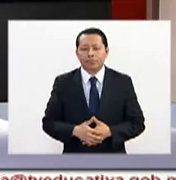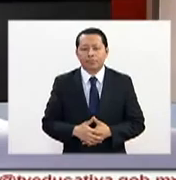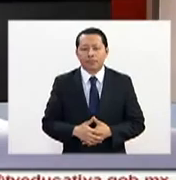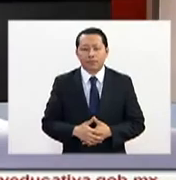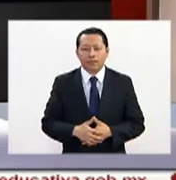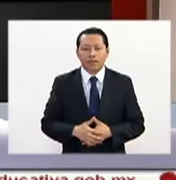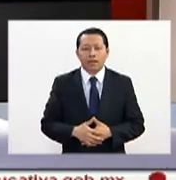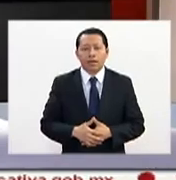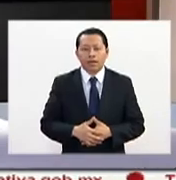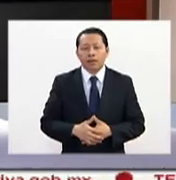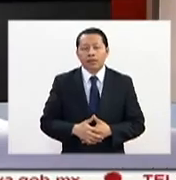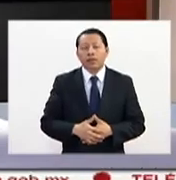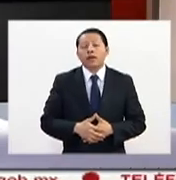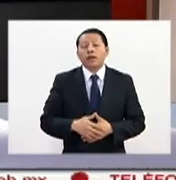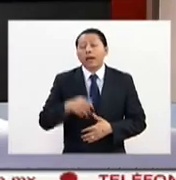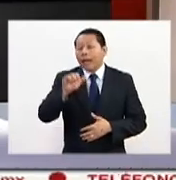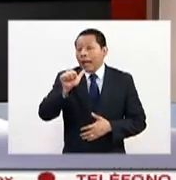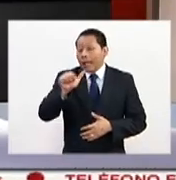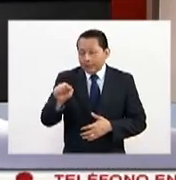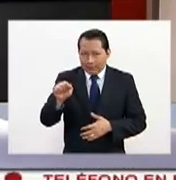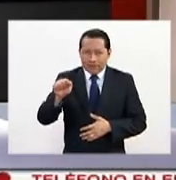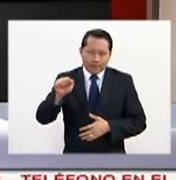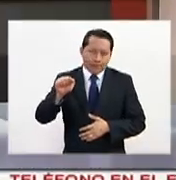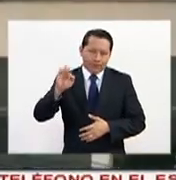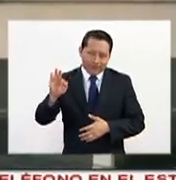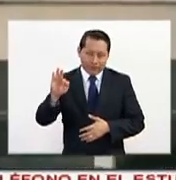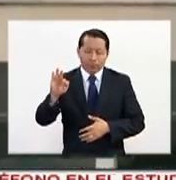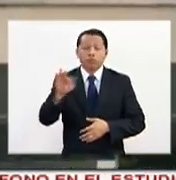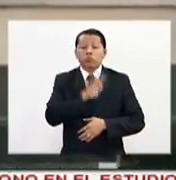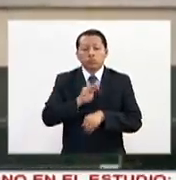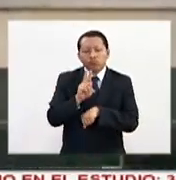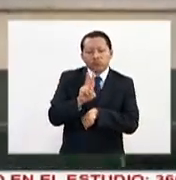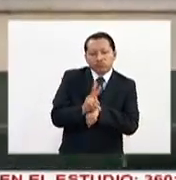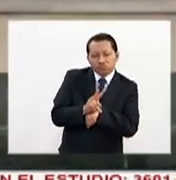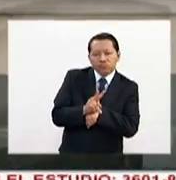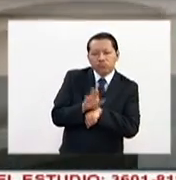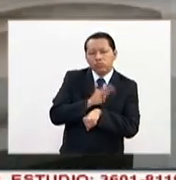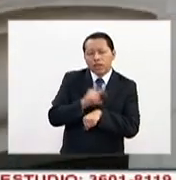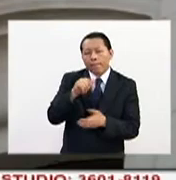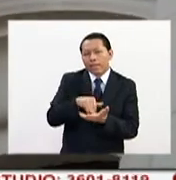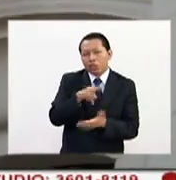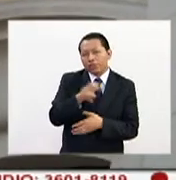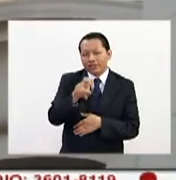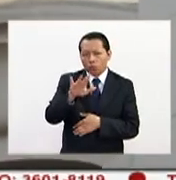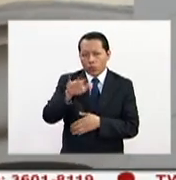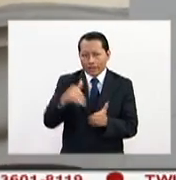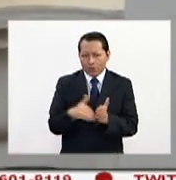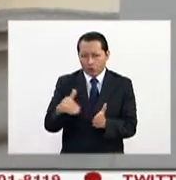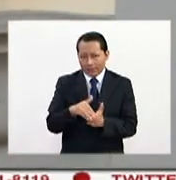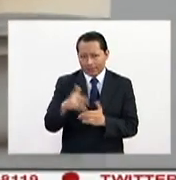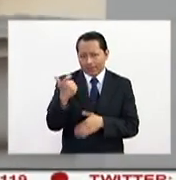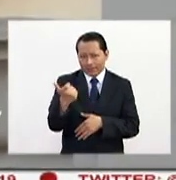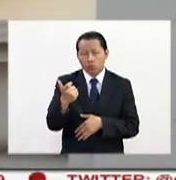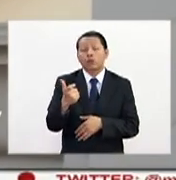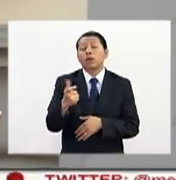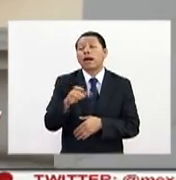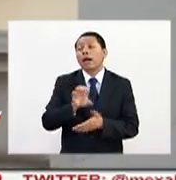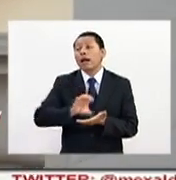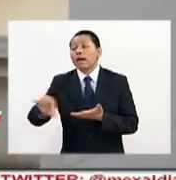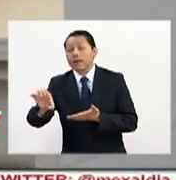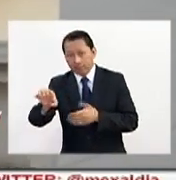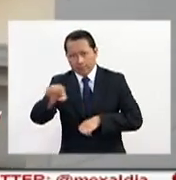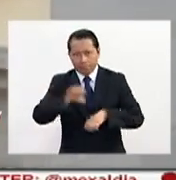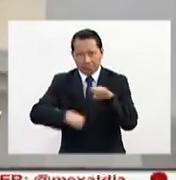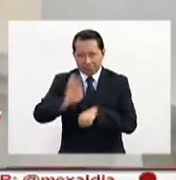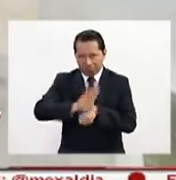La Auditoría Superior de la Federación detectó pagos irregulares por más de 1.250 millones de pesos a la empresa brasileña